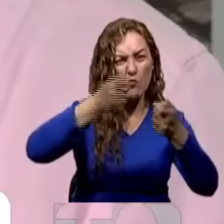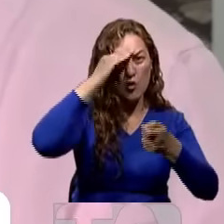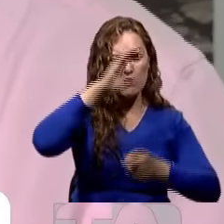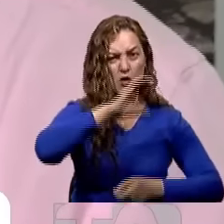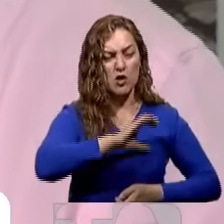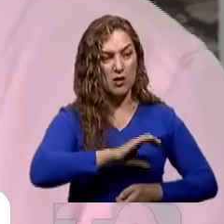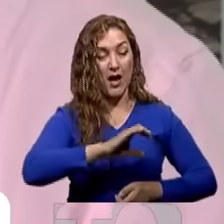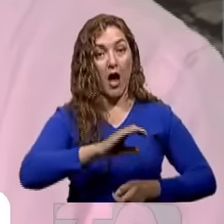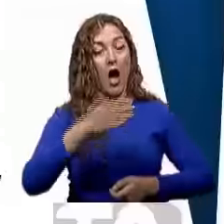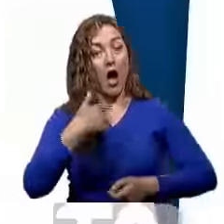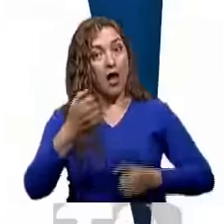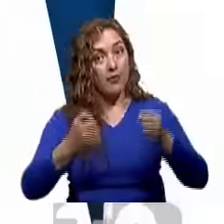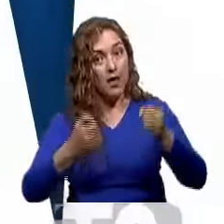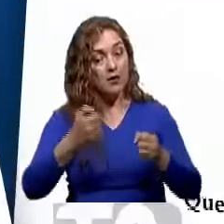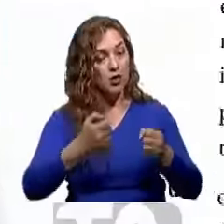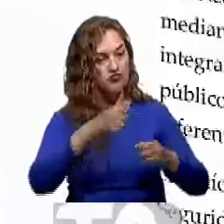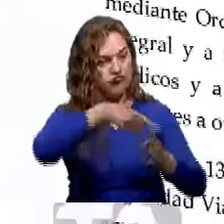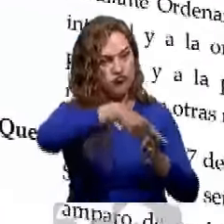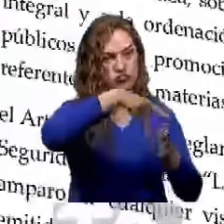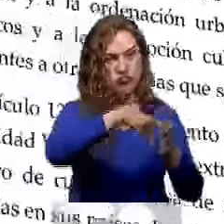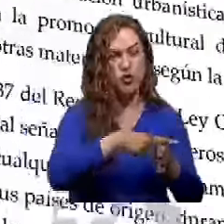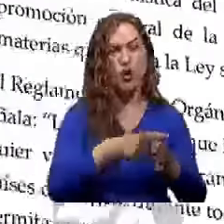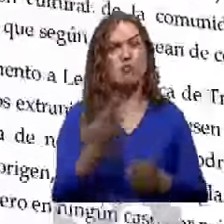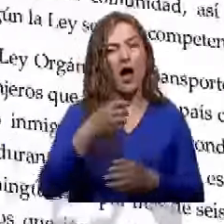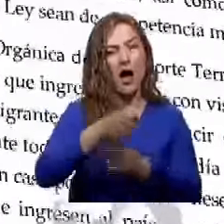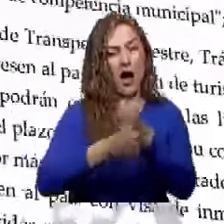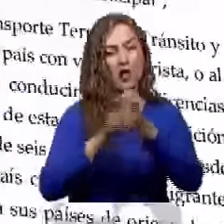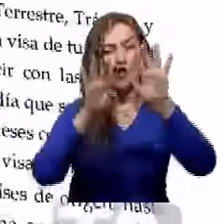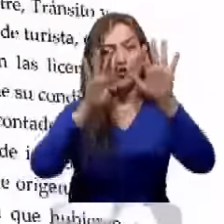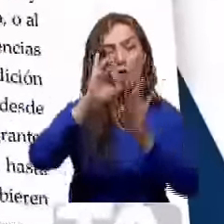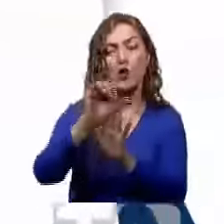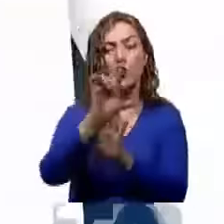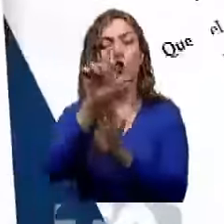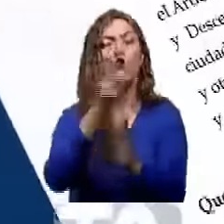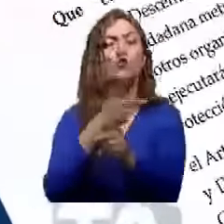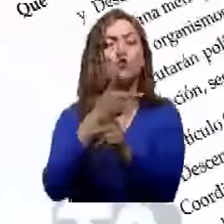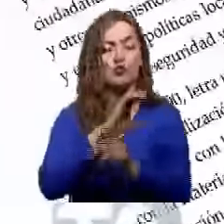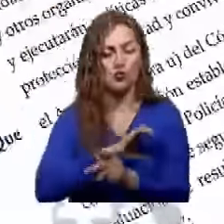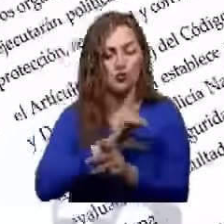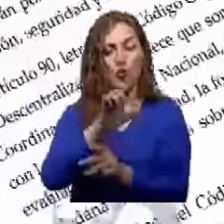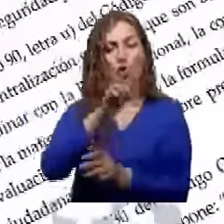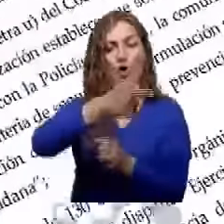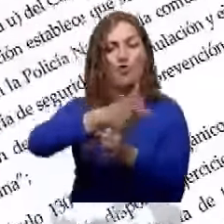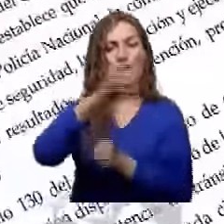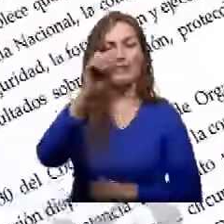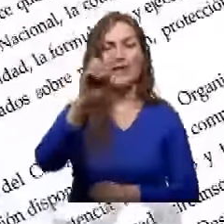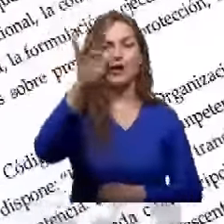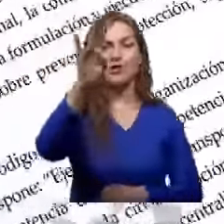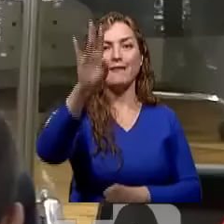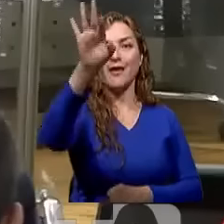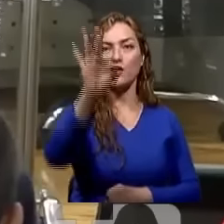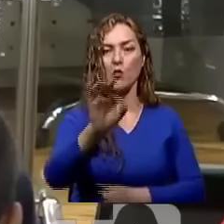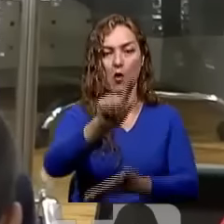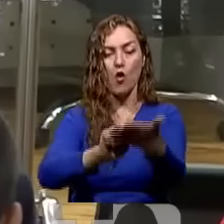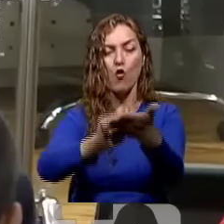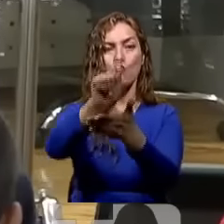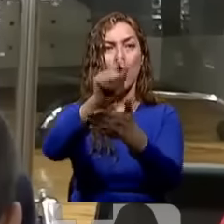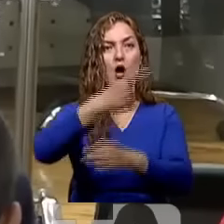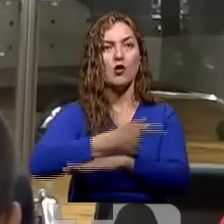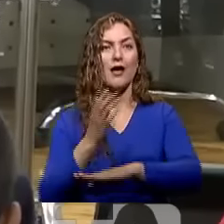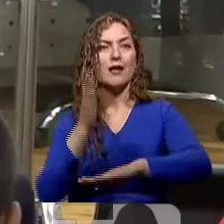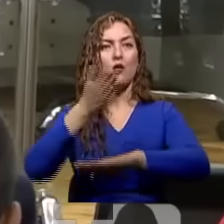de 2 personas en moto. Fue el 9 de julio del año en curso cuando el Consejo Metropolitano aprobó la ordenanza 079. Un día después